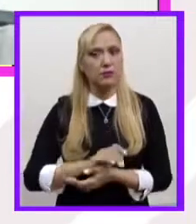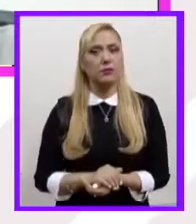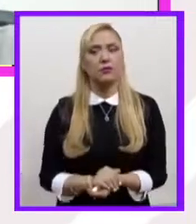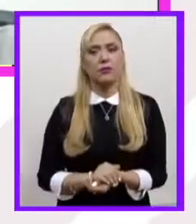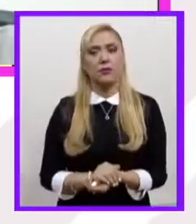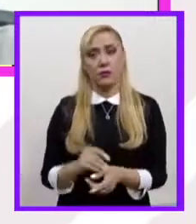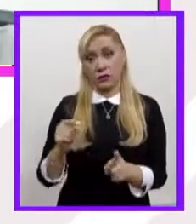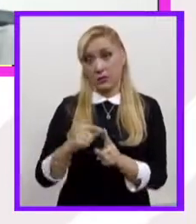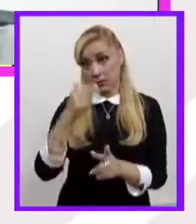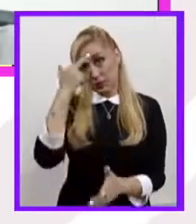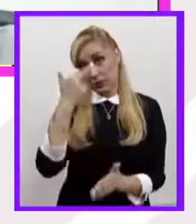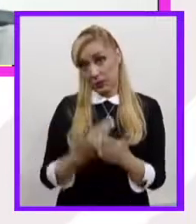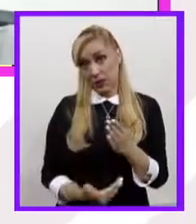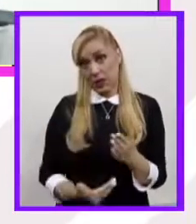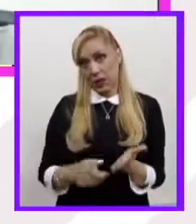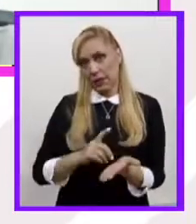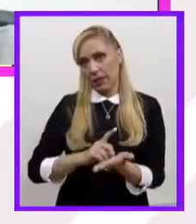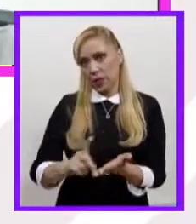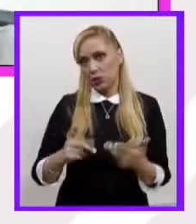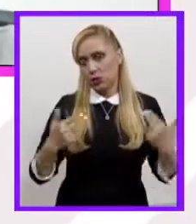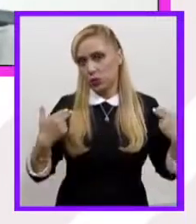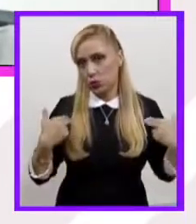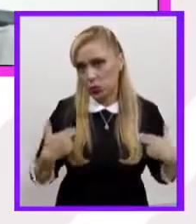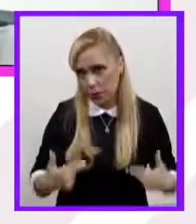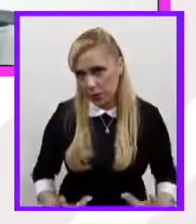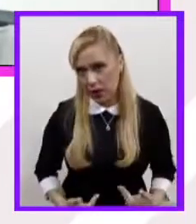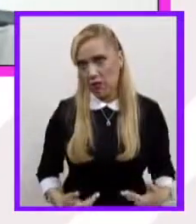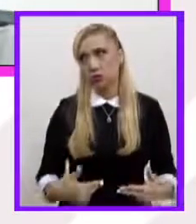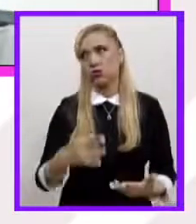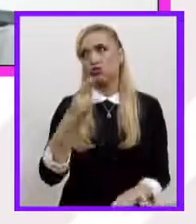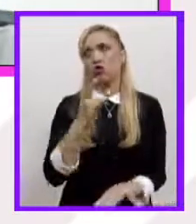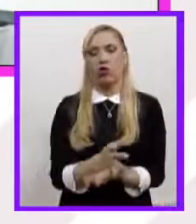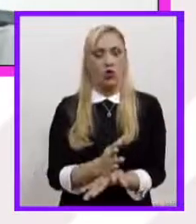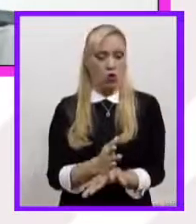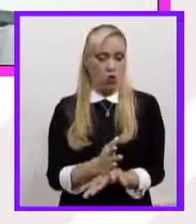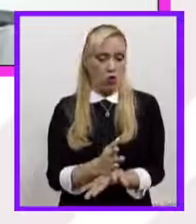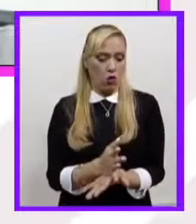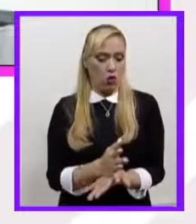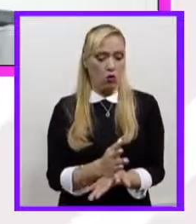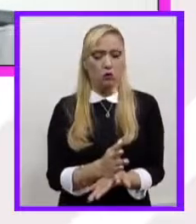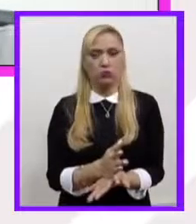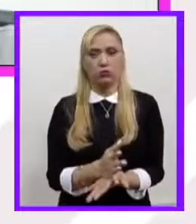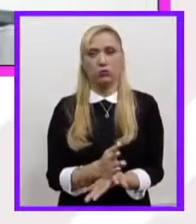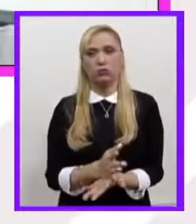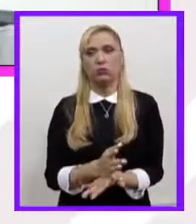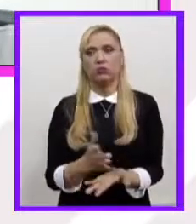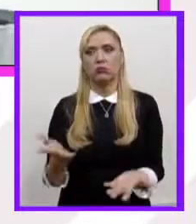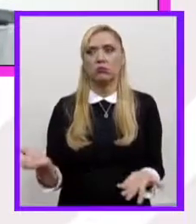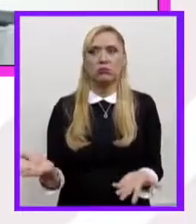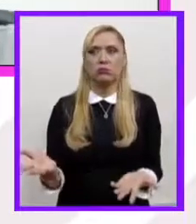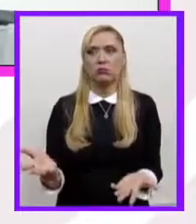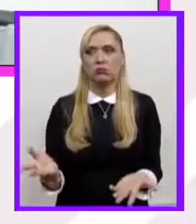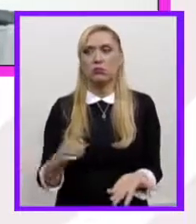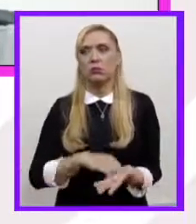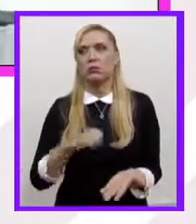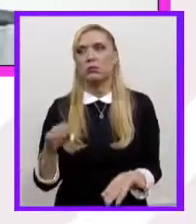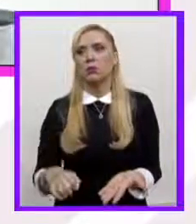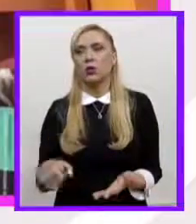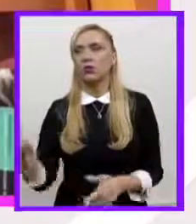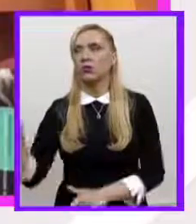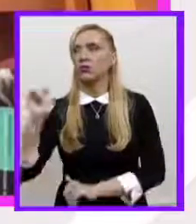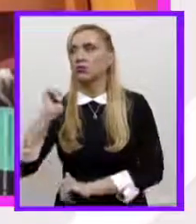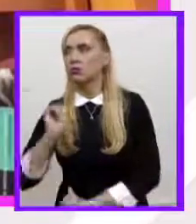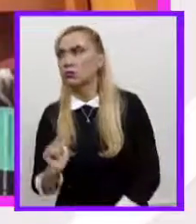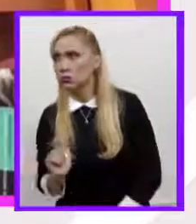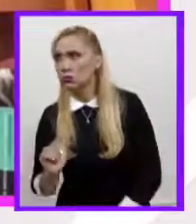ser la violación a un derecho humano, sea únicamente exigible en una relación entre